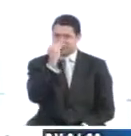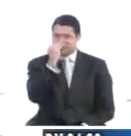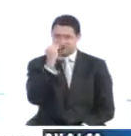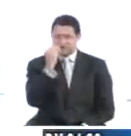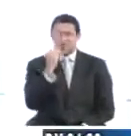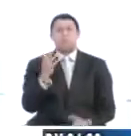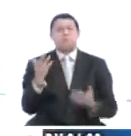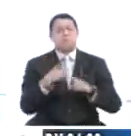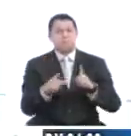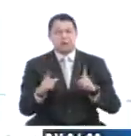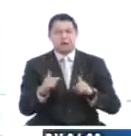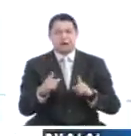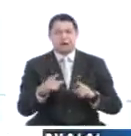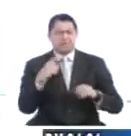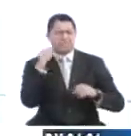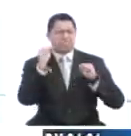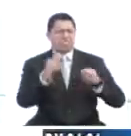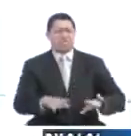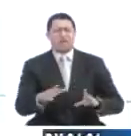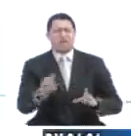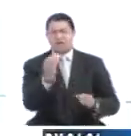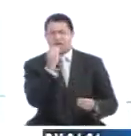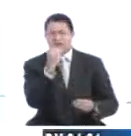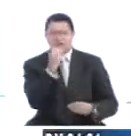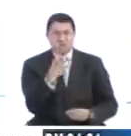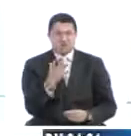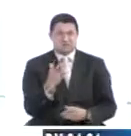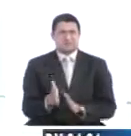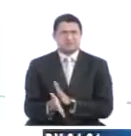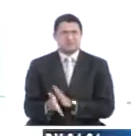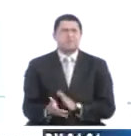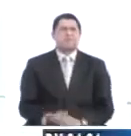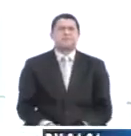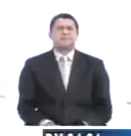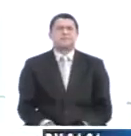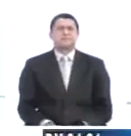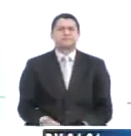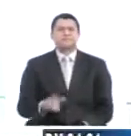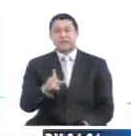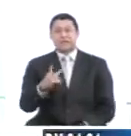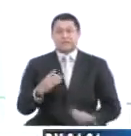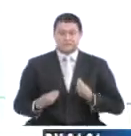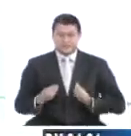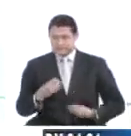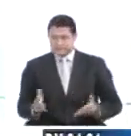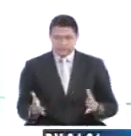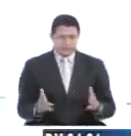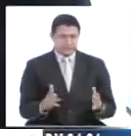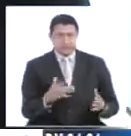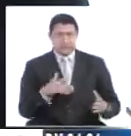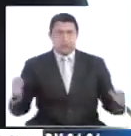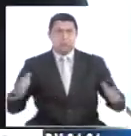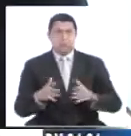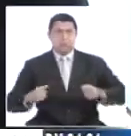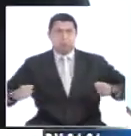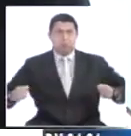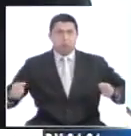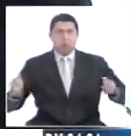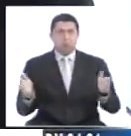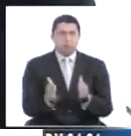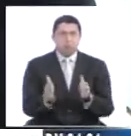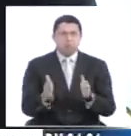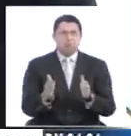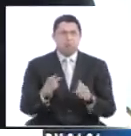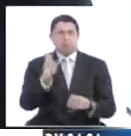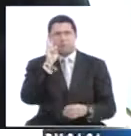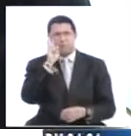digamos que de la dieta entonces qué relación tienen ansiedad con la alimentación lo que pasa es que la ansiedad el problema de peso tiene que ser